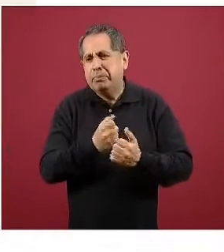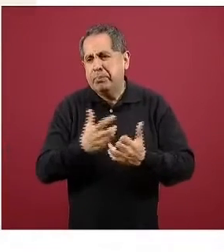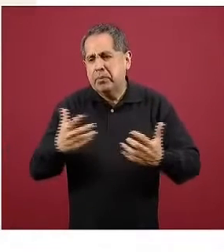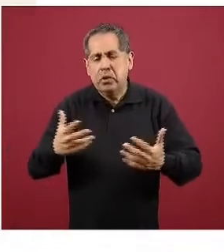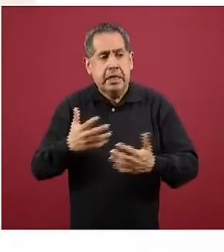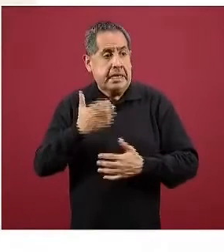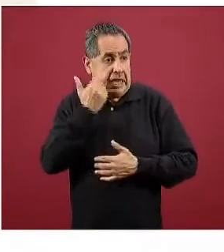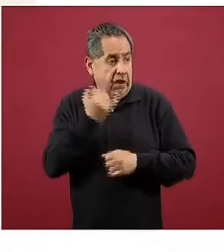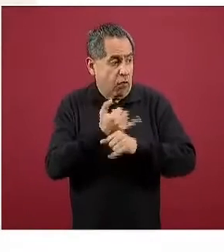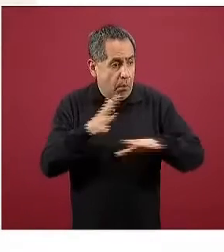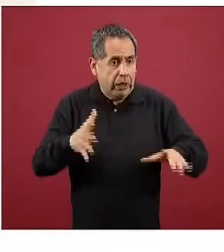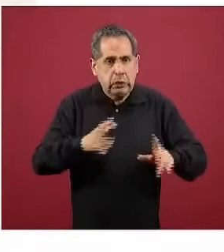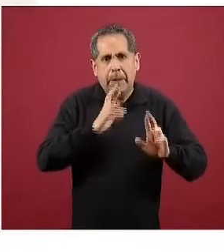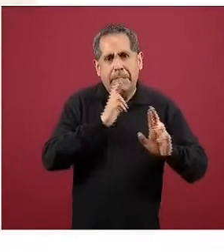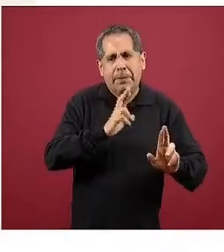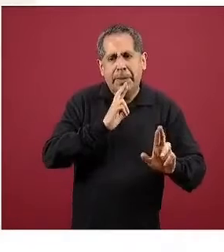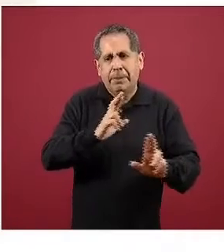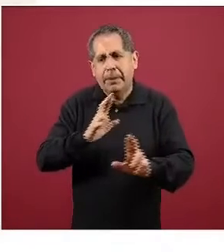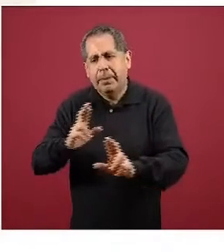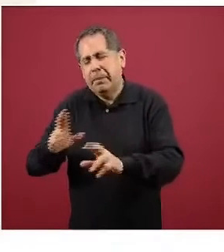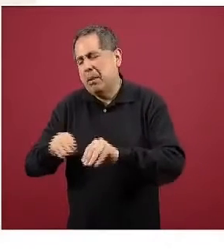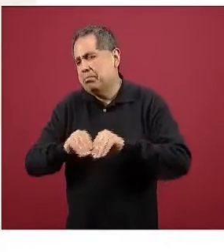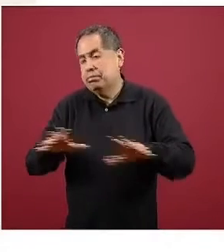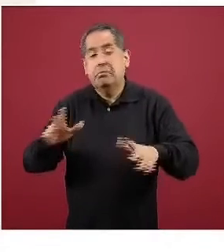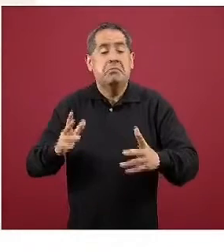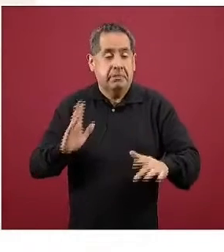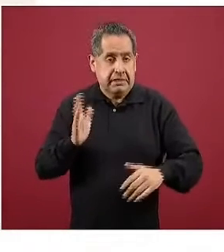de información.